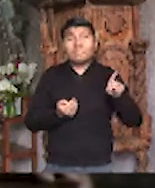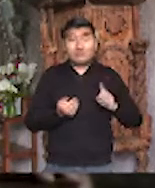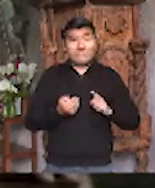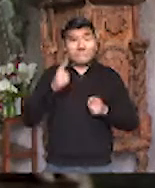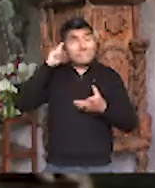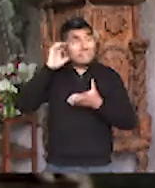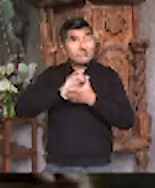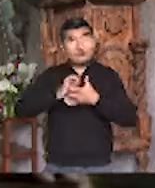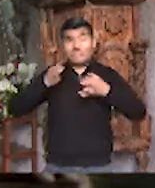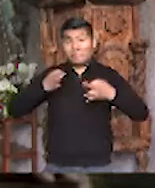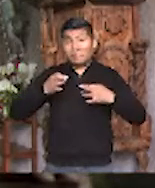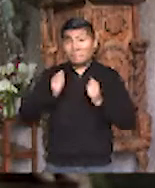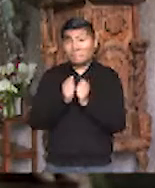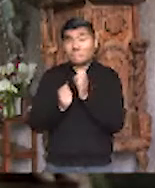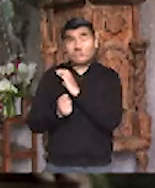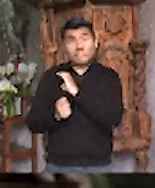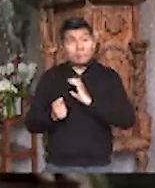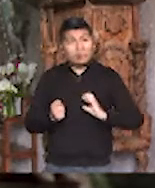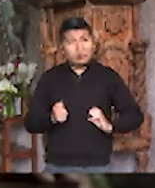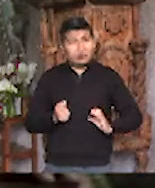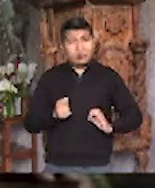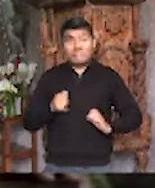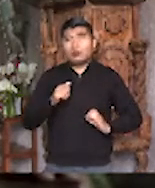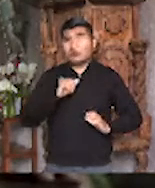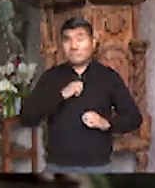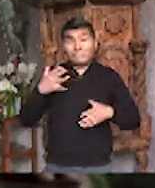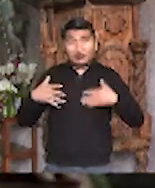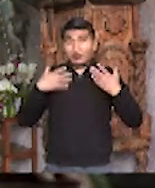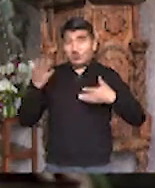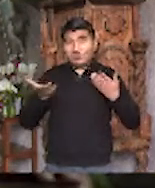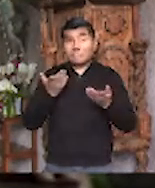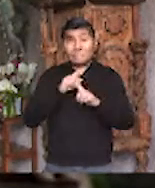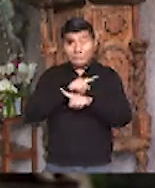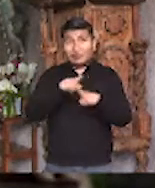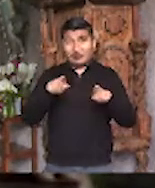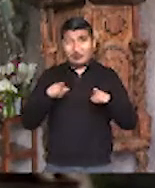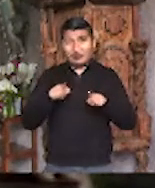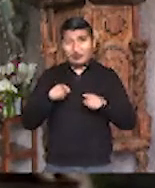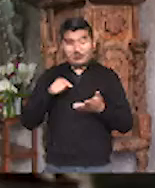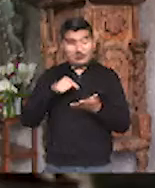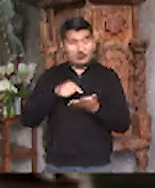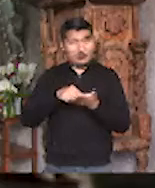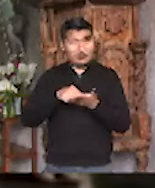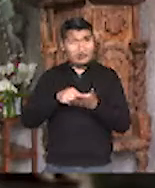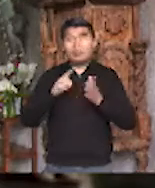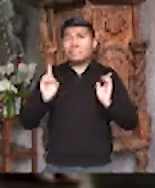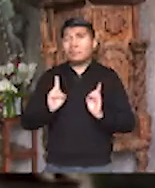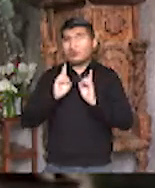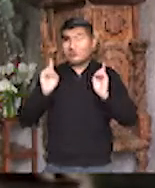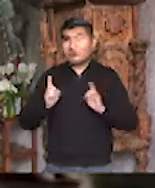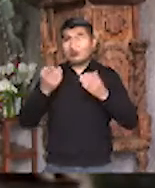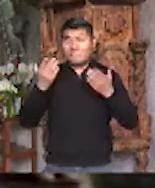en cristo permítanme que los felicité porque en este domingo han